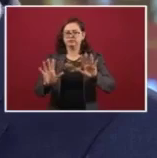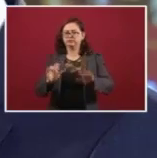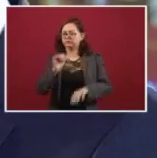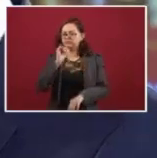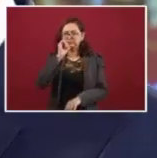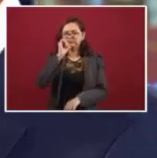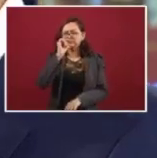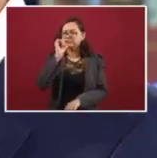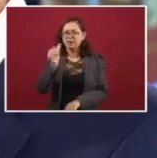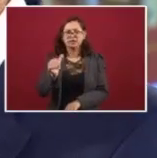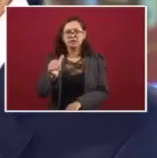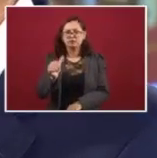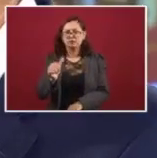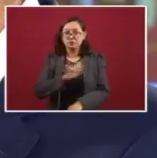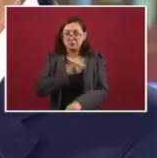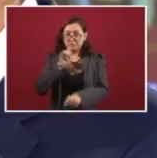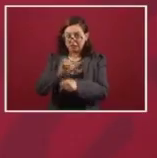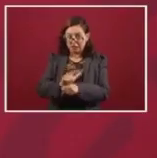no cardiólogos,